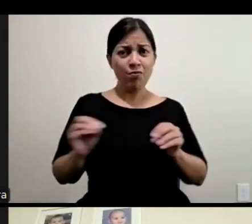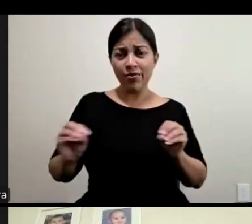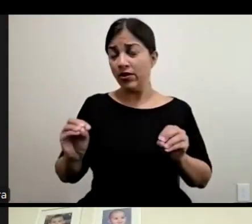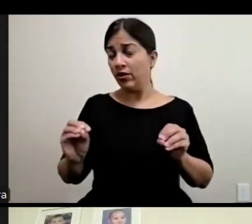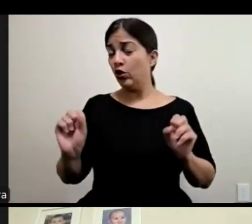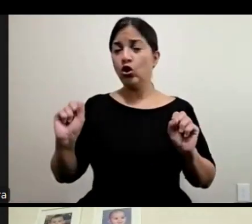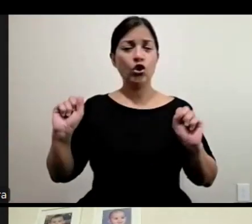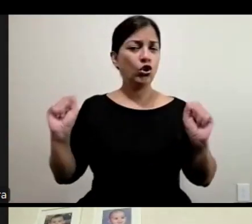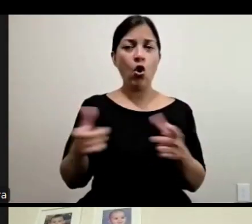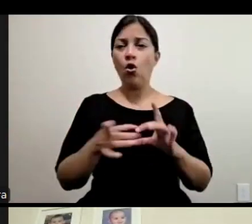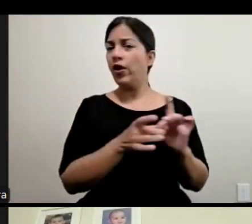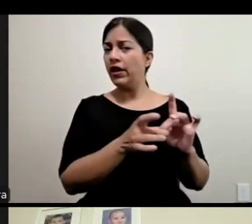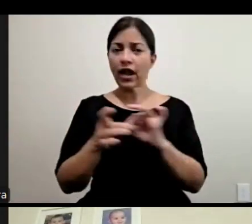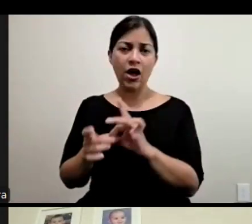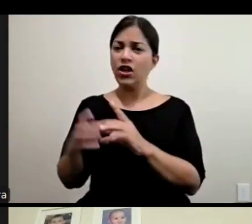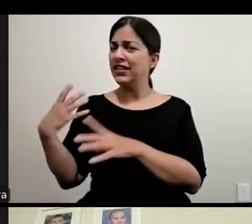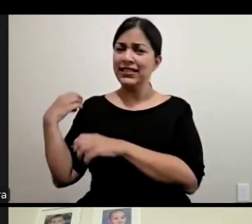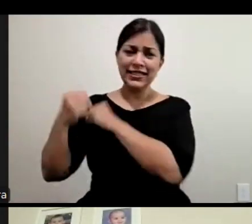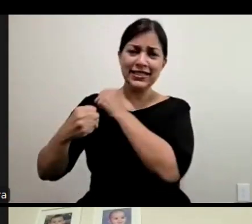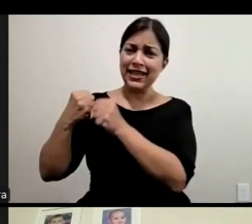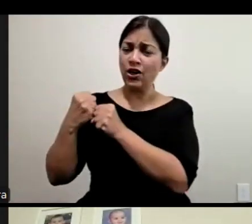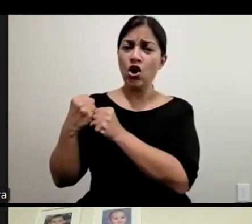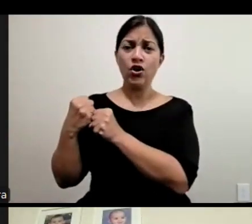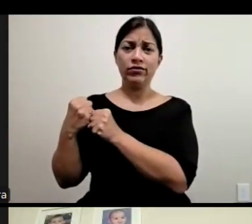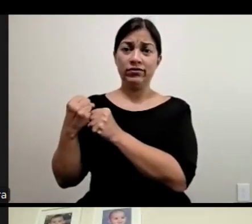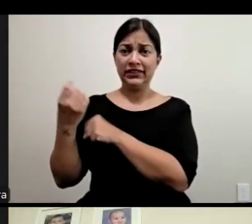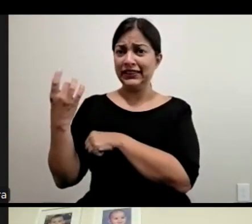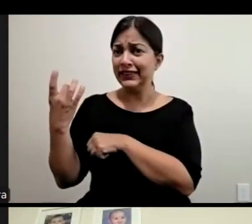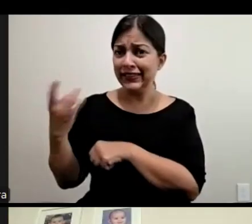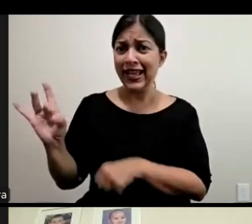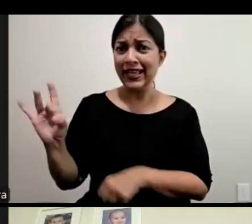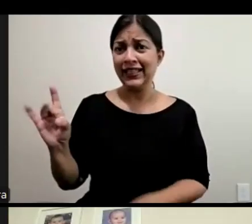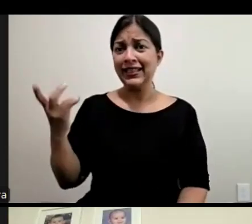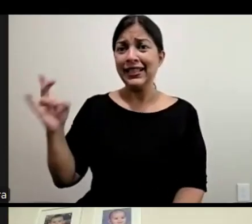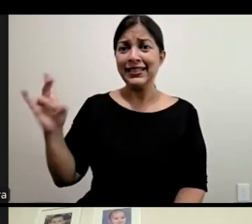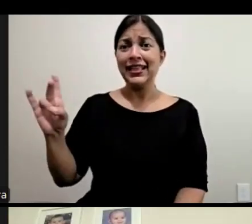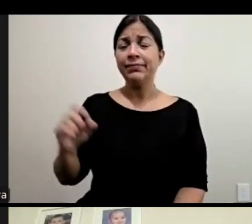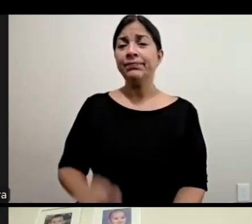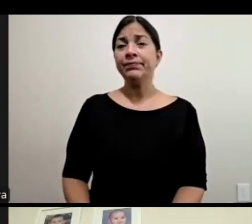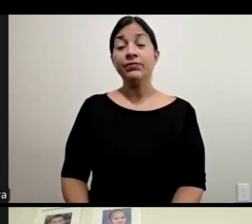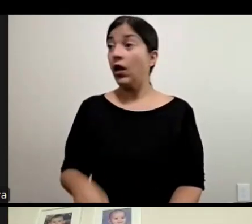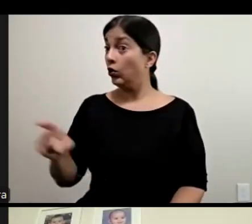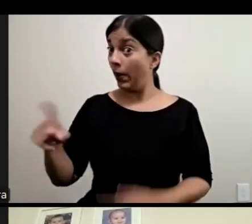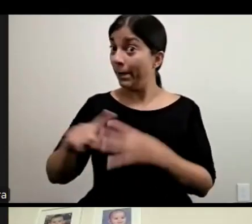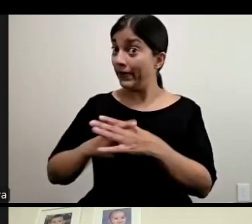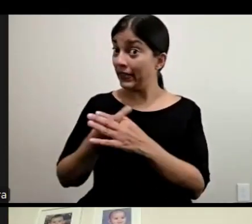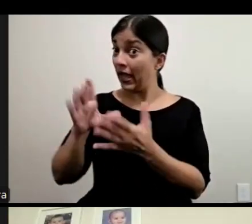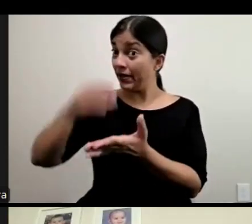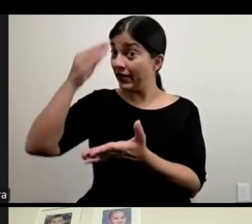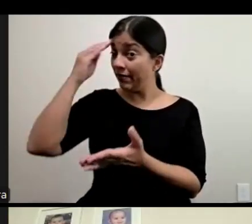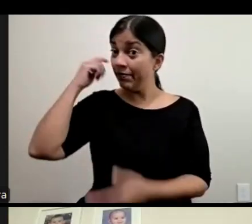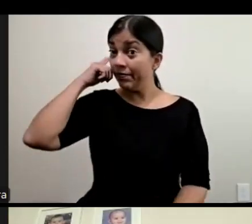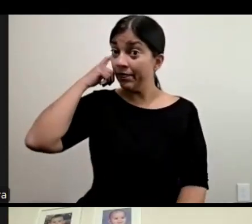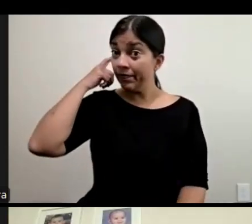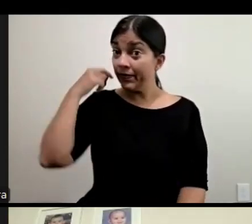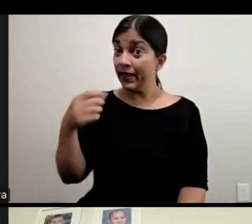del siglo XVII, siglo O sea, que XVIII. todo esto tú lo empiezas a aprender en 2020 que empieza la pandemia por ahí para abajo. Y 2019